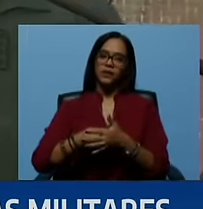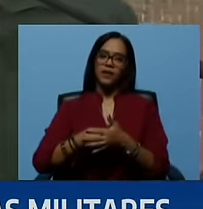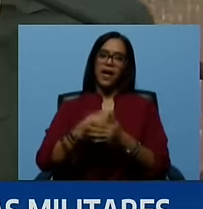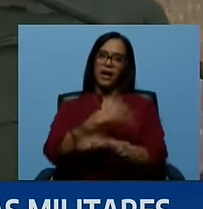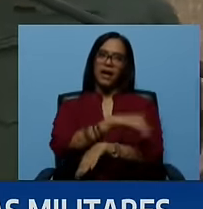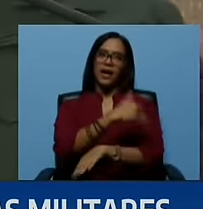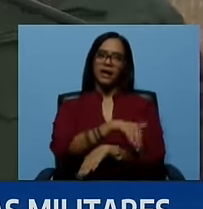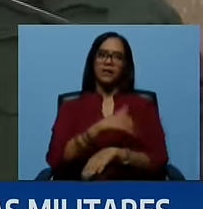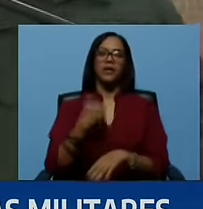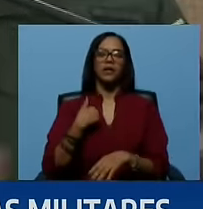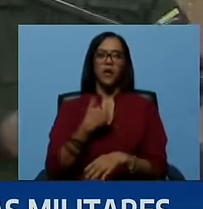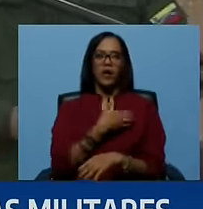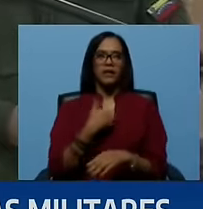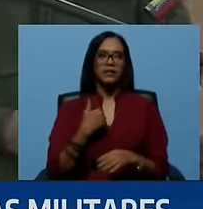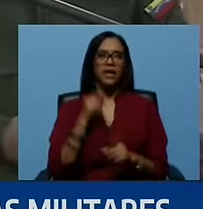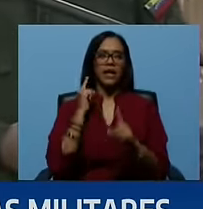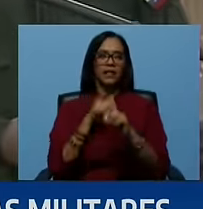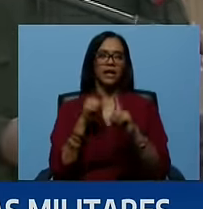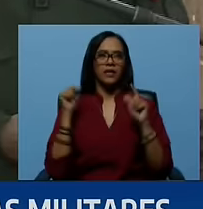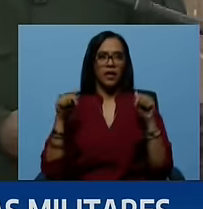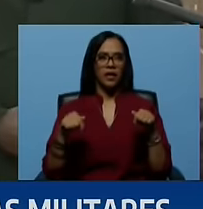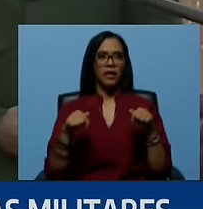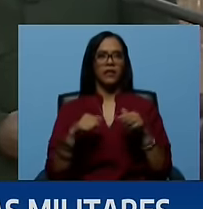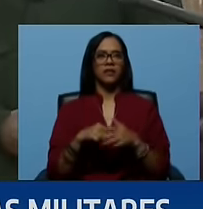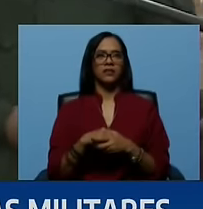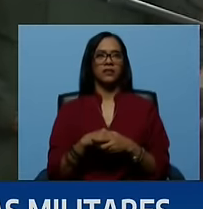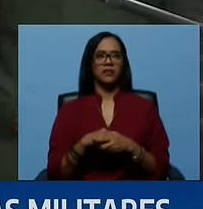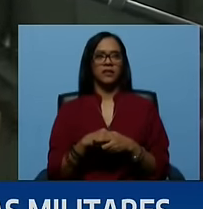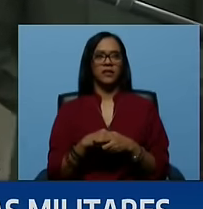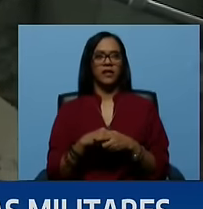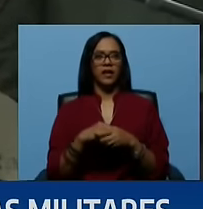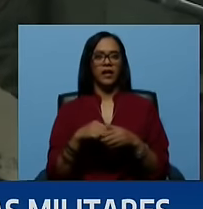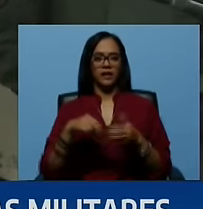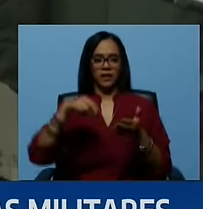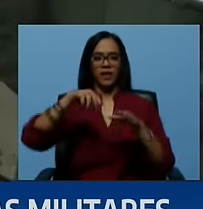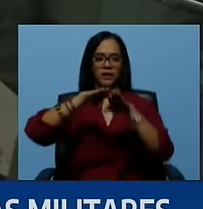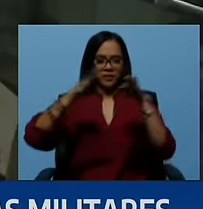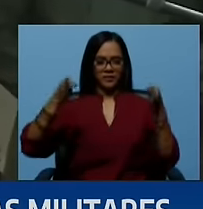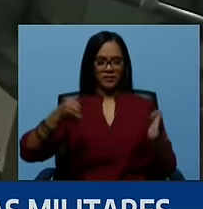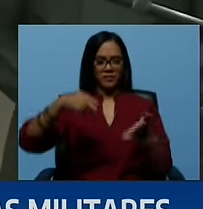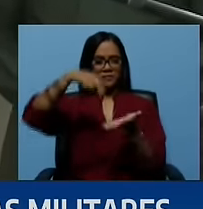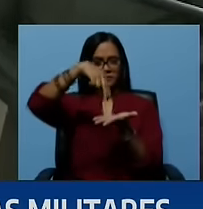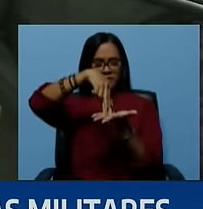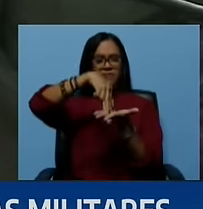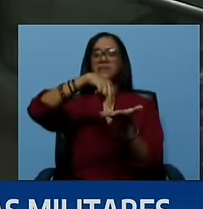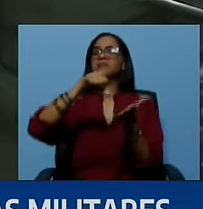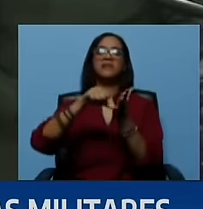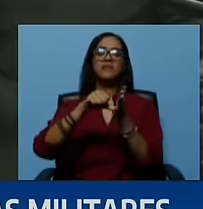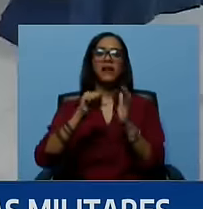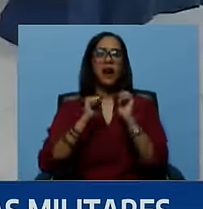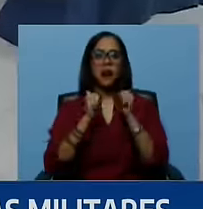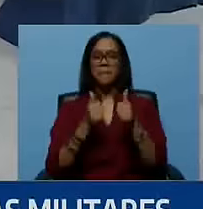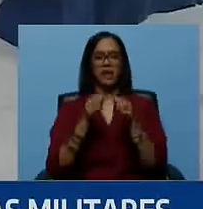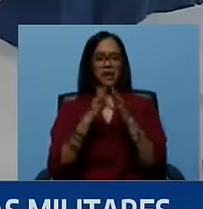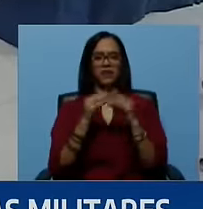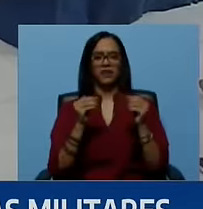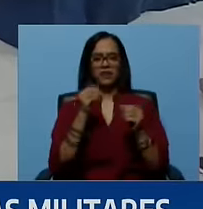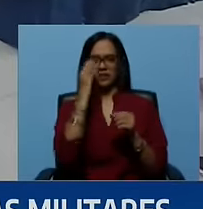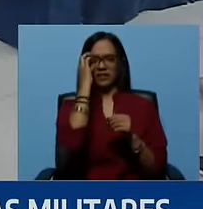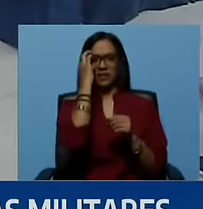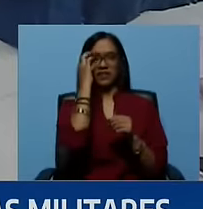calle yo quisiera aquí desde esta tarima donde empezó todo